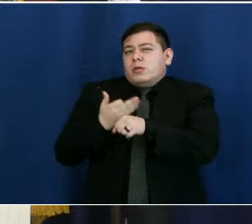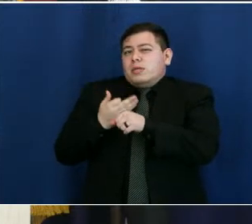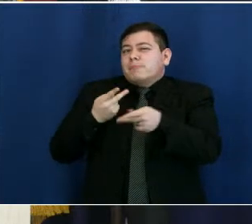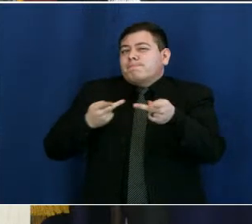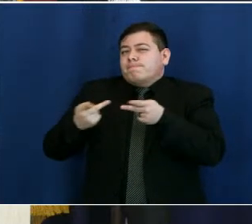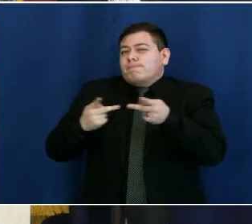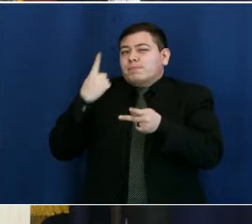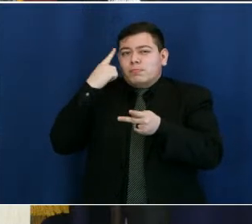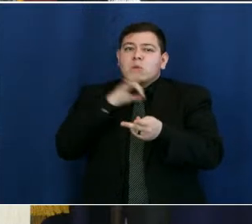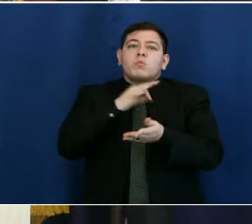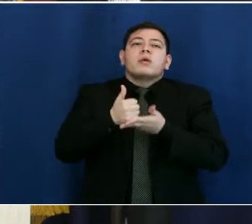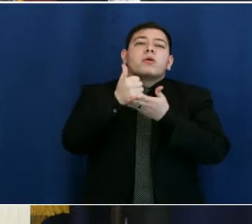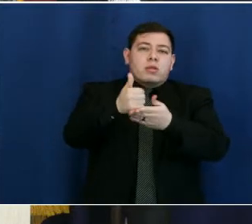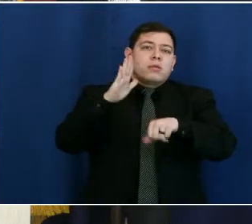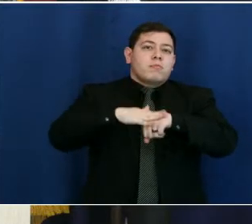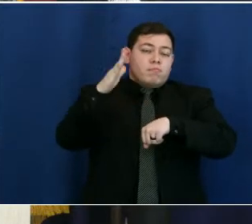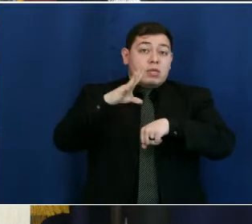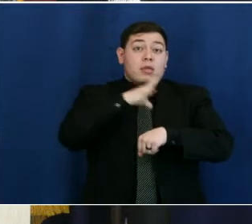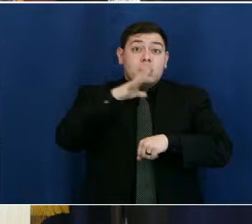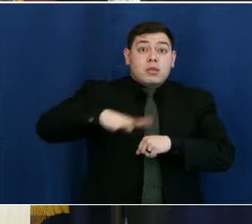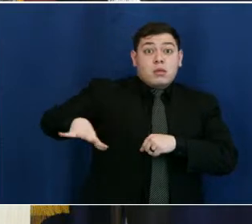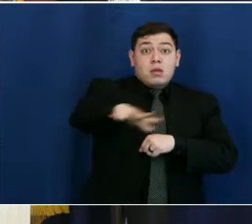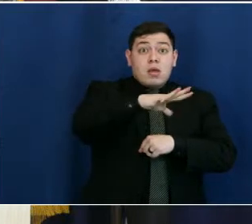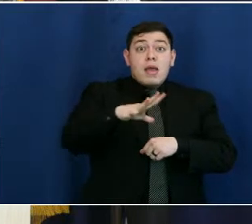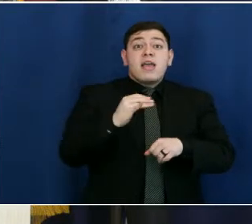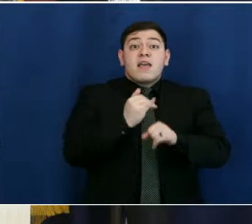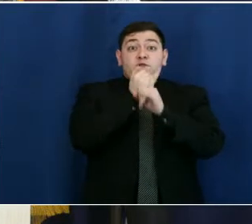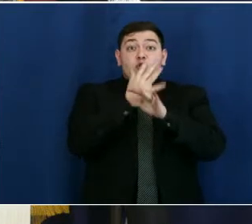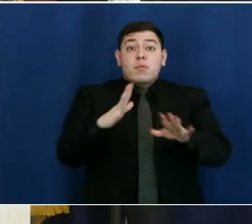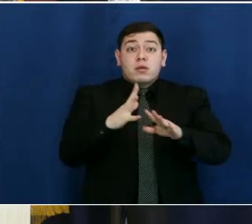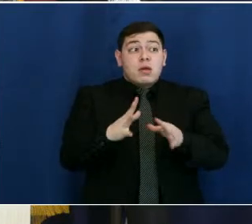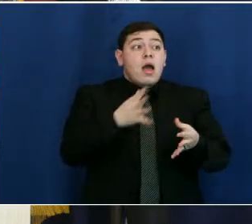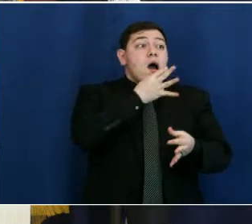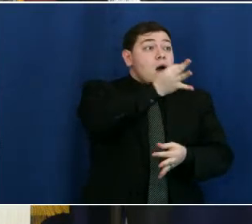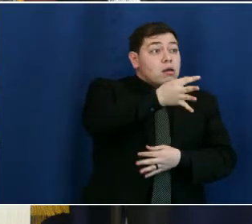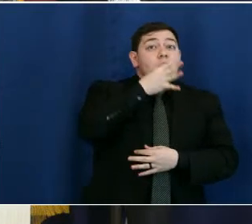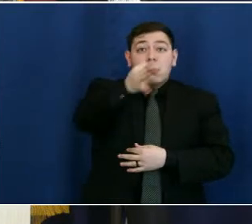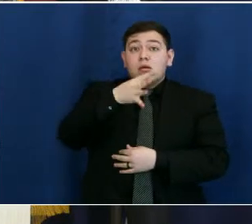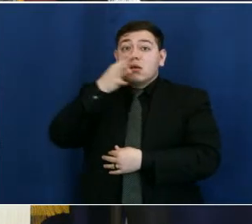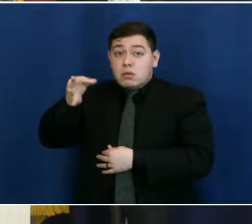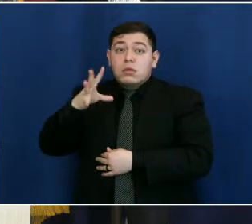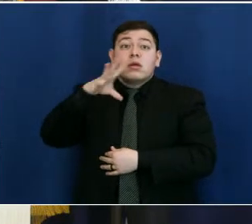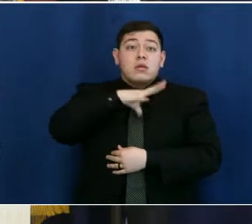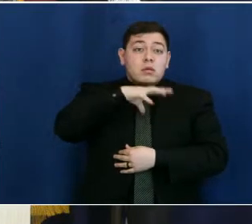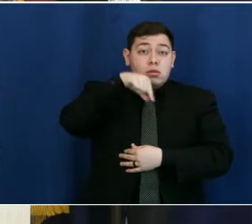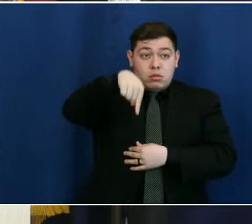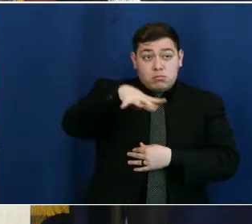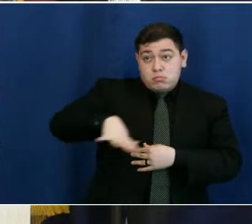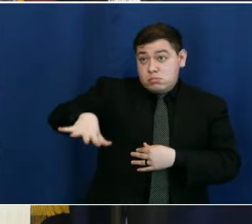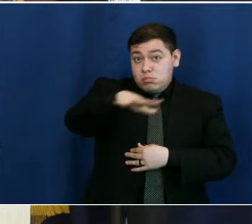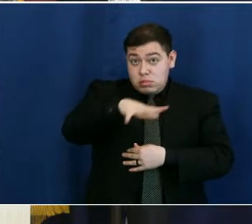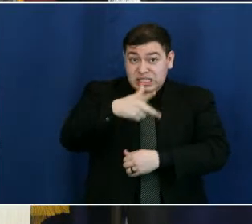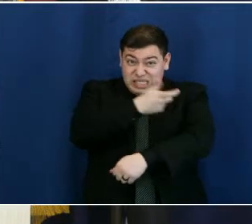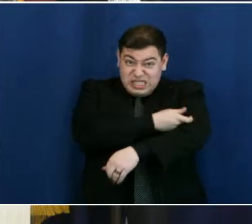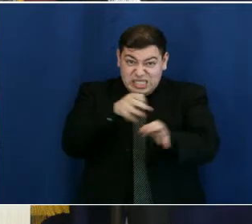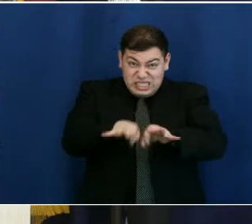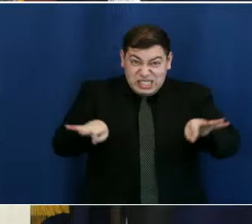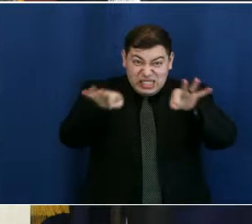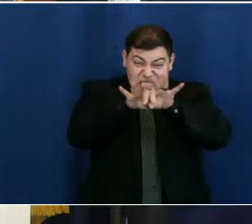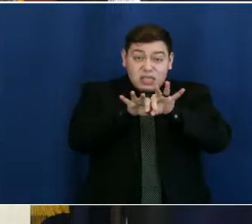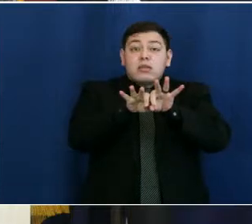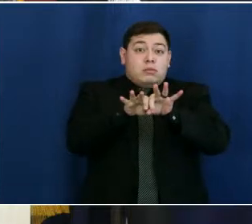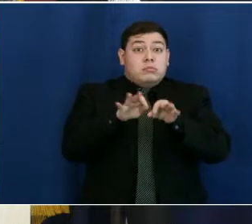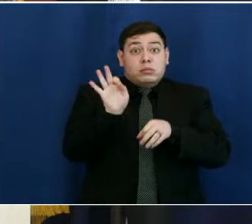a las comunidades sobre las citas de vacunación, así como también comunicar la importancia de vacunarse cuando sea